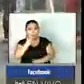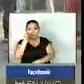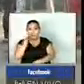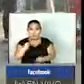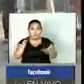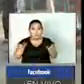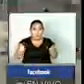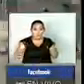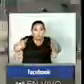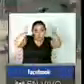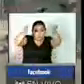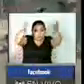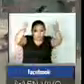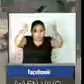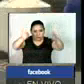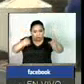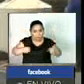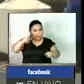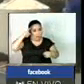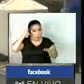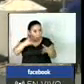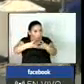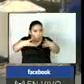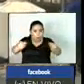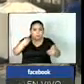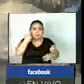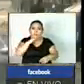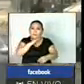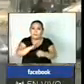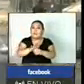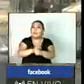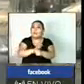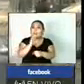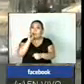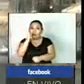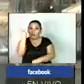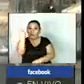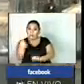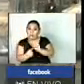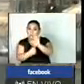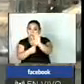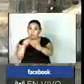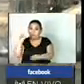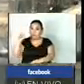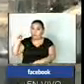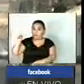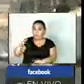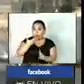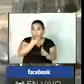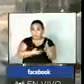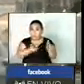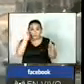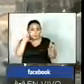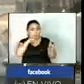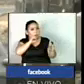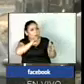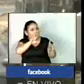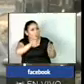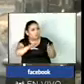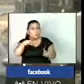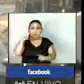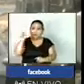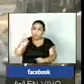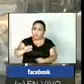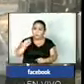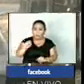arcos y túneles no matan el virus el representante de la OMS en el país Carlos Garzón asegura que sí